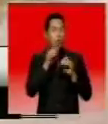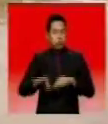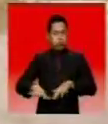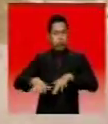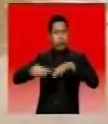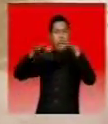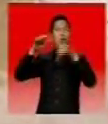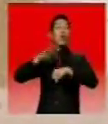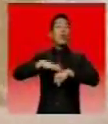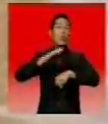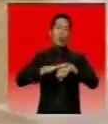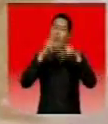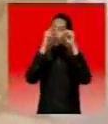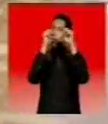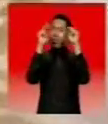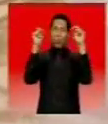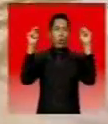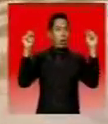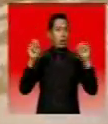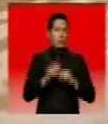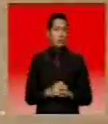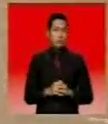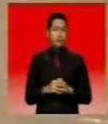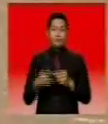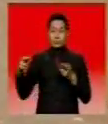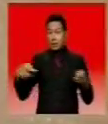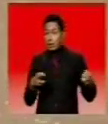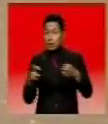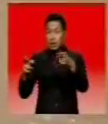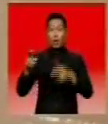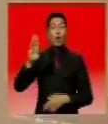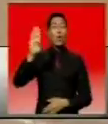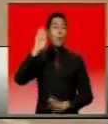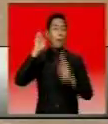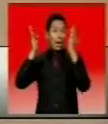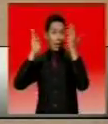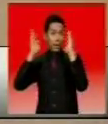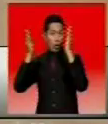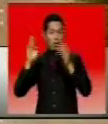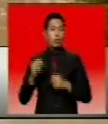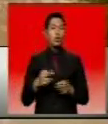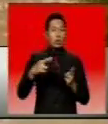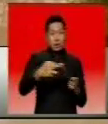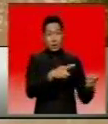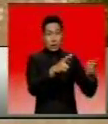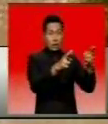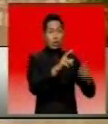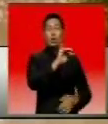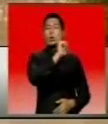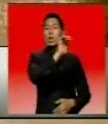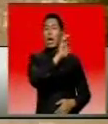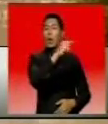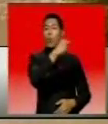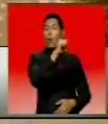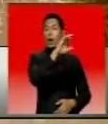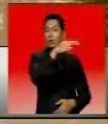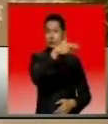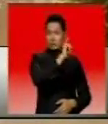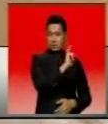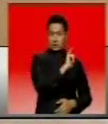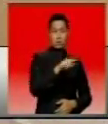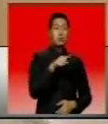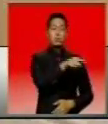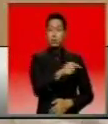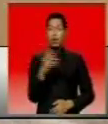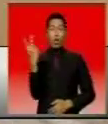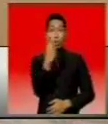El río Yaguachi y el río Babahoyo están contracorriente y forman un muro que no permite al río